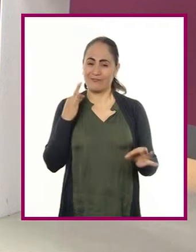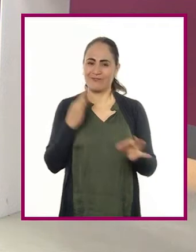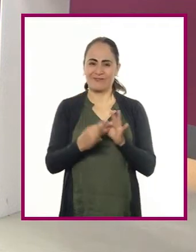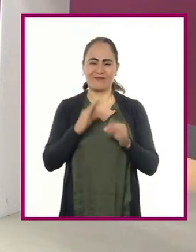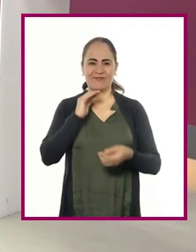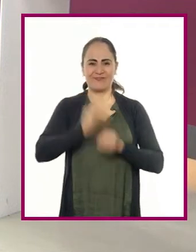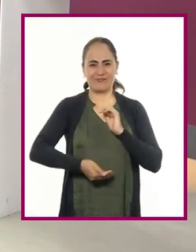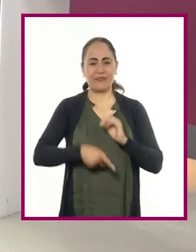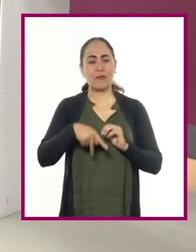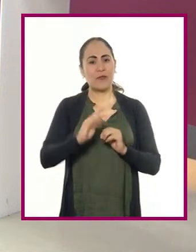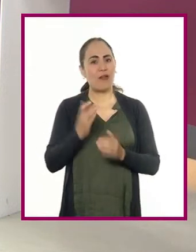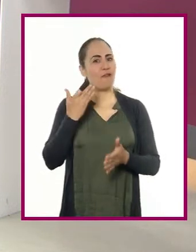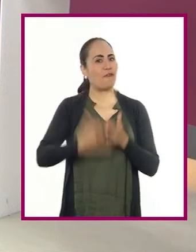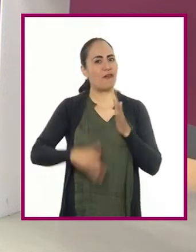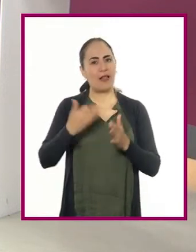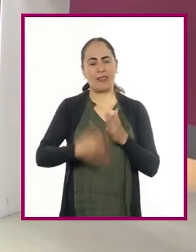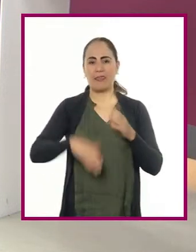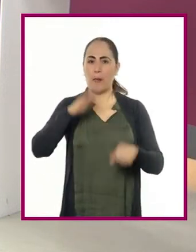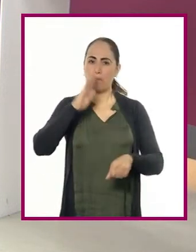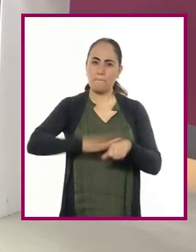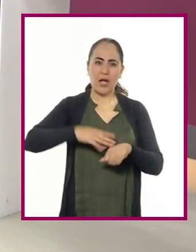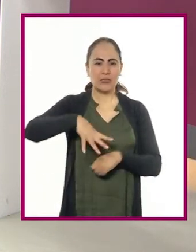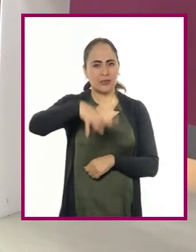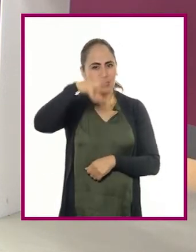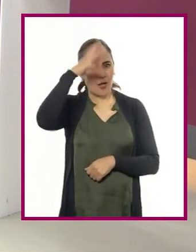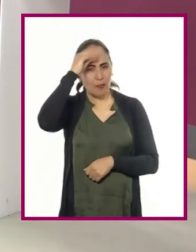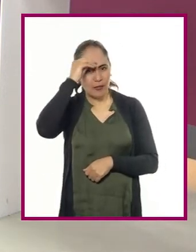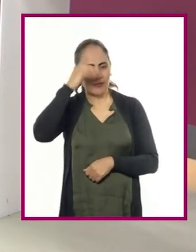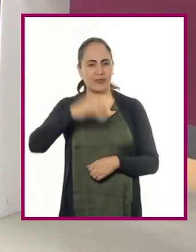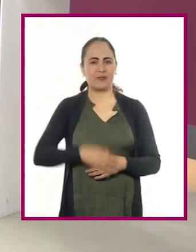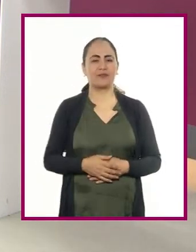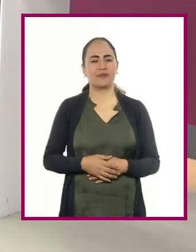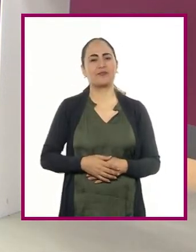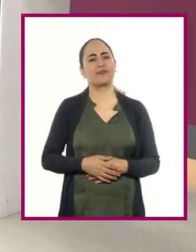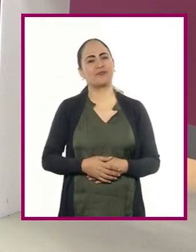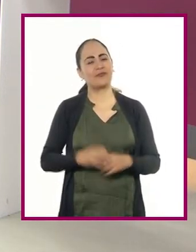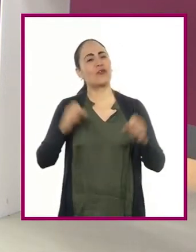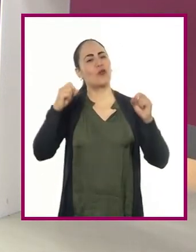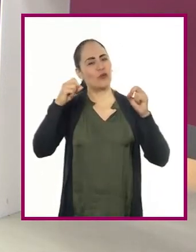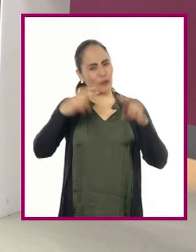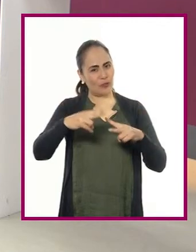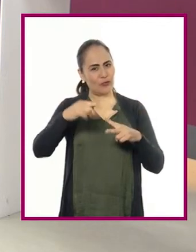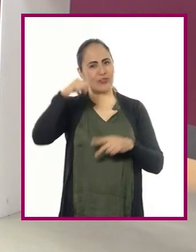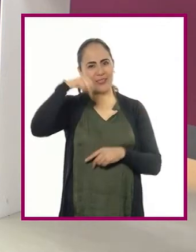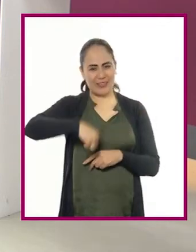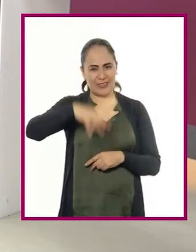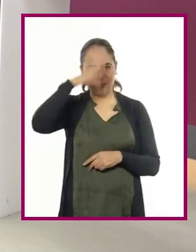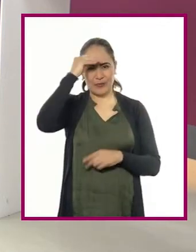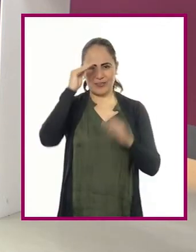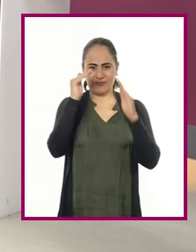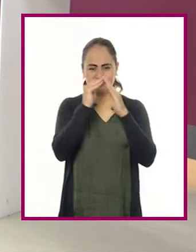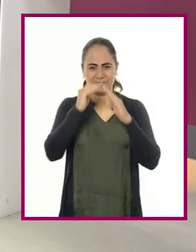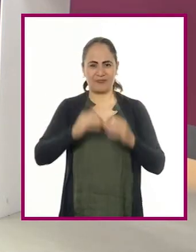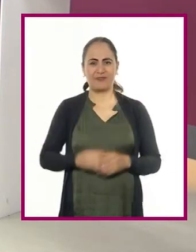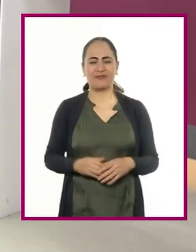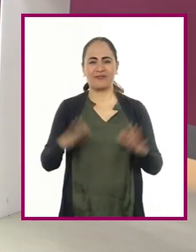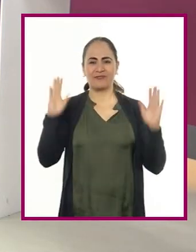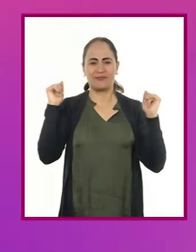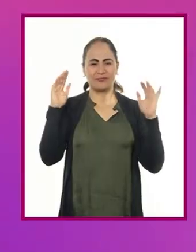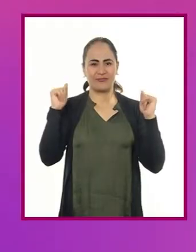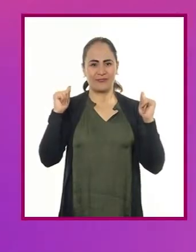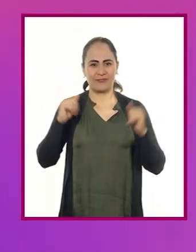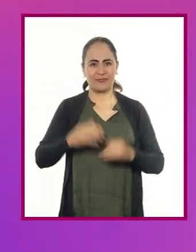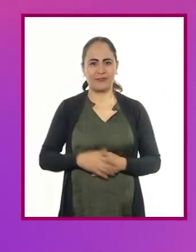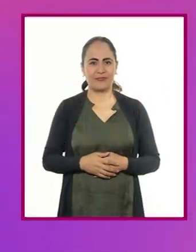Terminamos, pero aún nos queda mucho por explorar y descubrir. Así que nos vemos pronto aquí en Aprende en Casa. ¡Hasta la